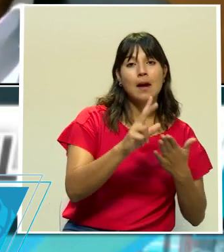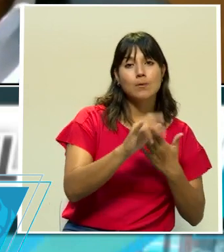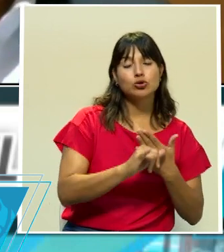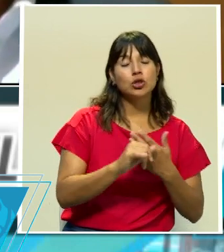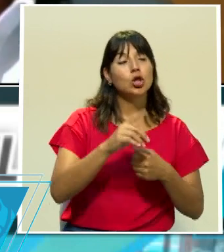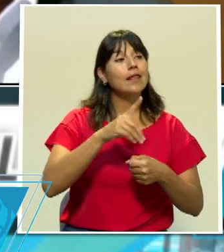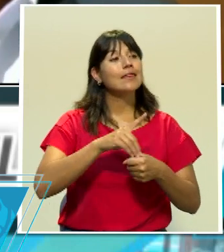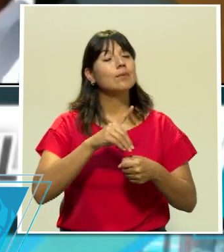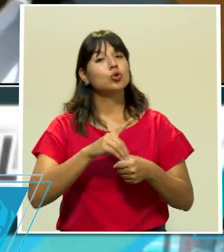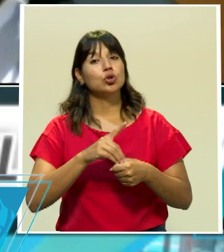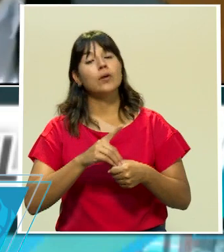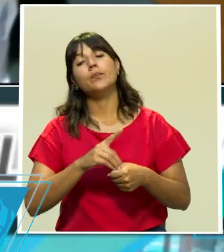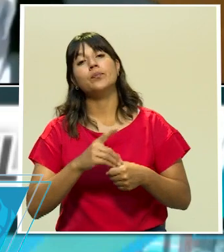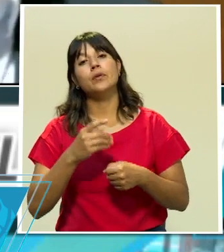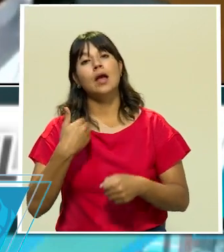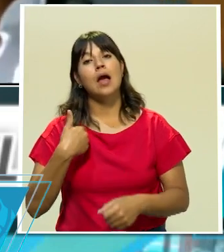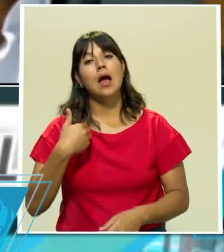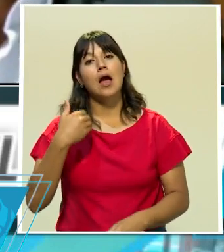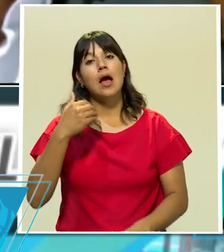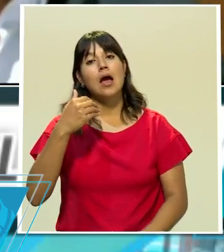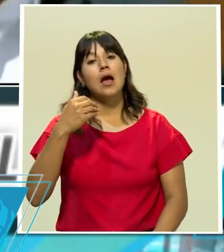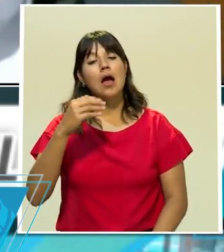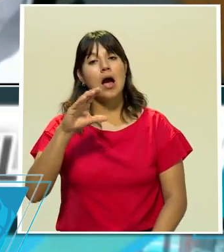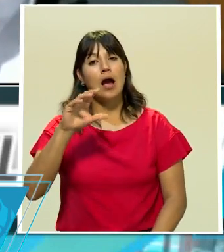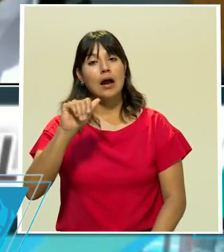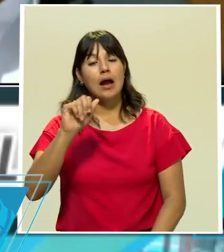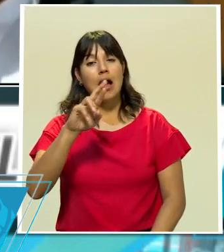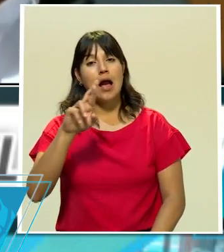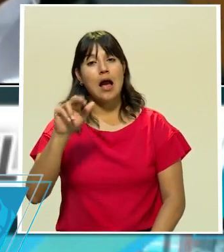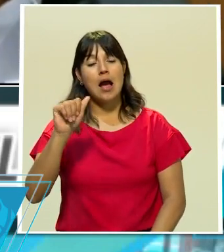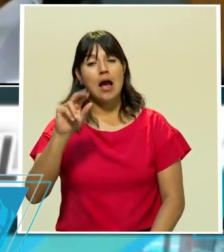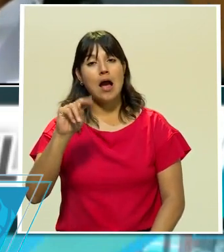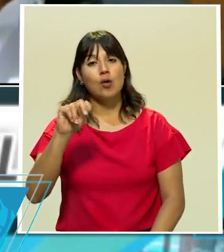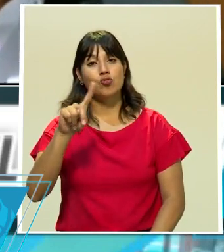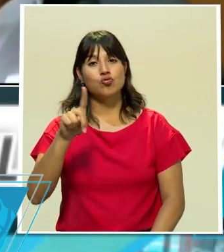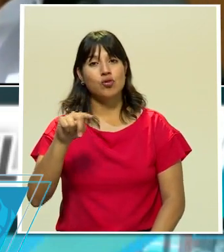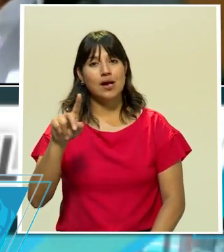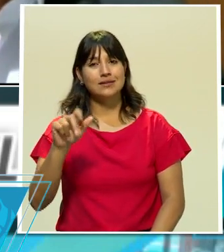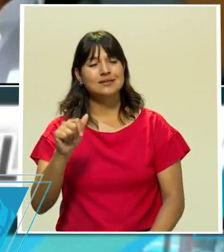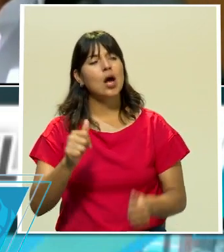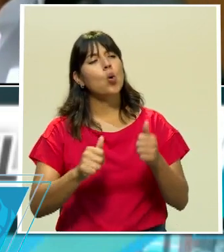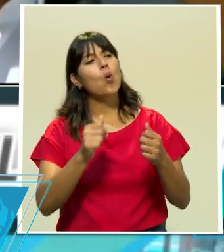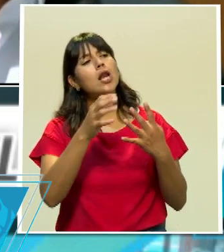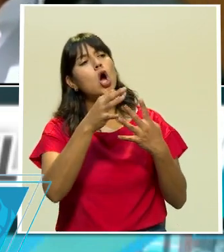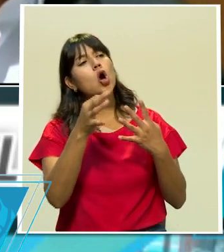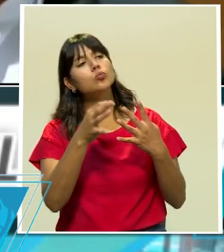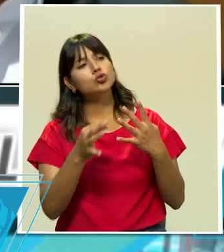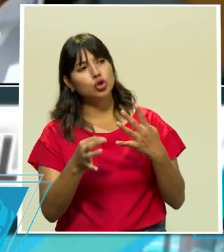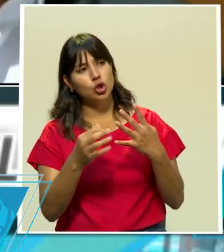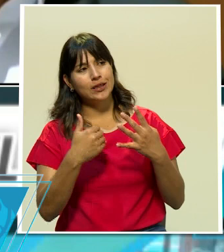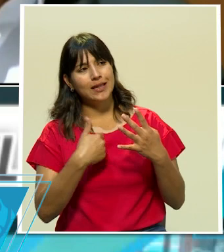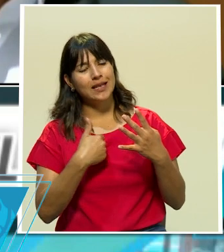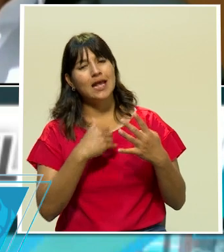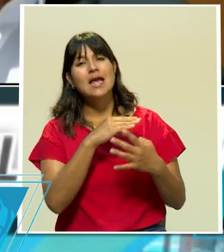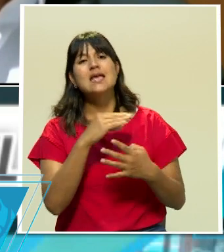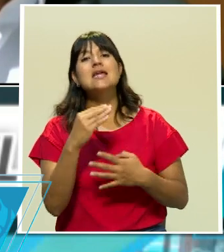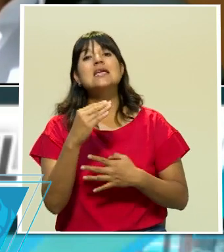Carranza, nuevamente, ¿cuáles son las posiciones que están sobre la mesa y cuánto dejaría de